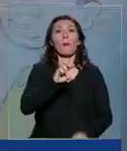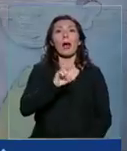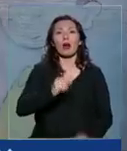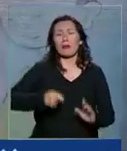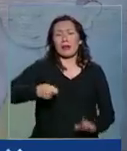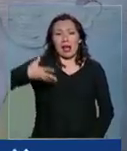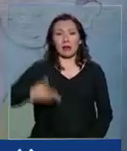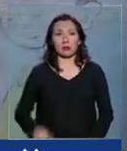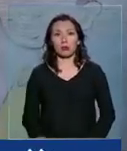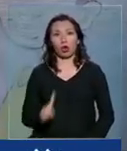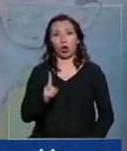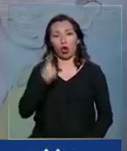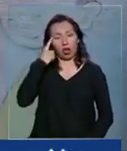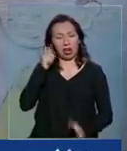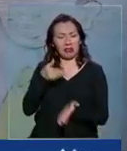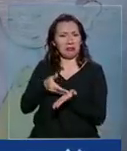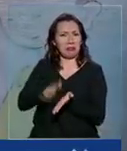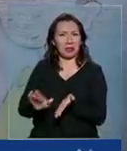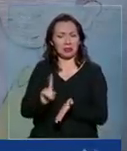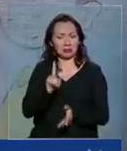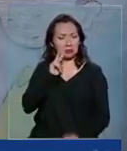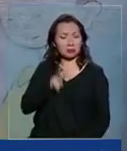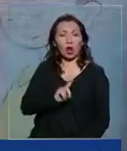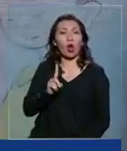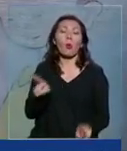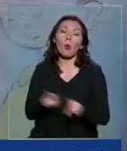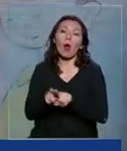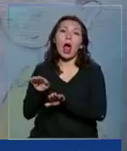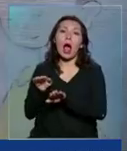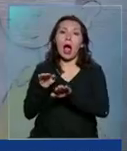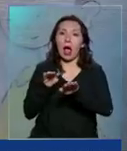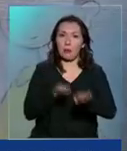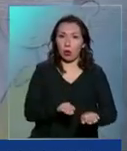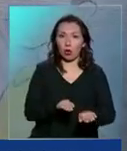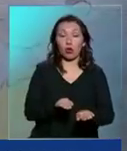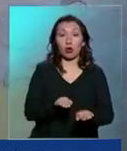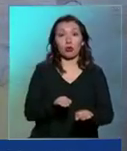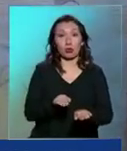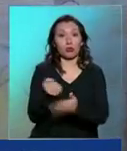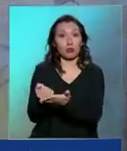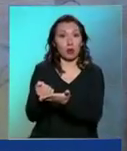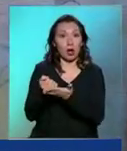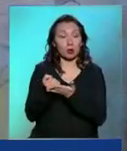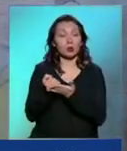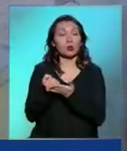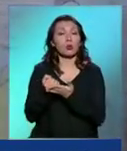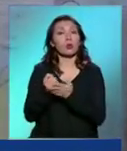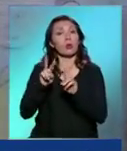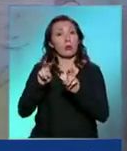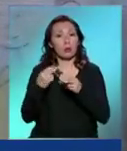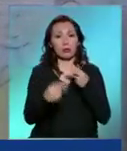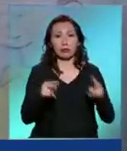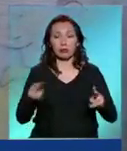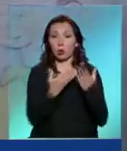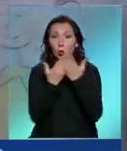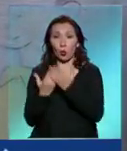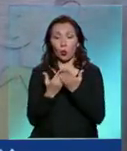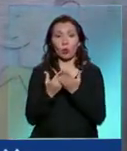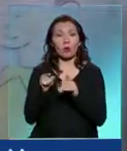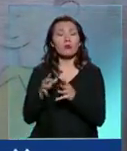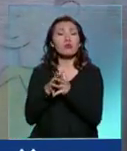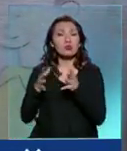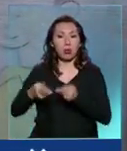No nos parece que se rechacen, es un apoyo, es un recurso de, en el fondo, de ayuda a los mismos estudiantes. Además, es